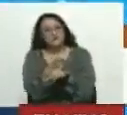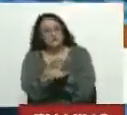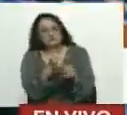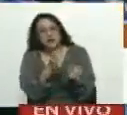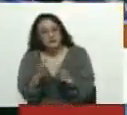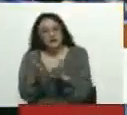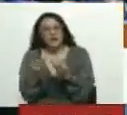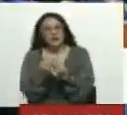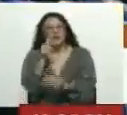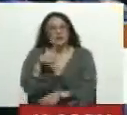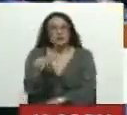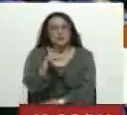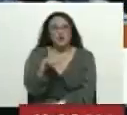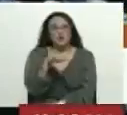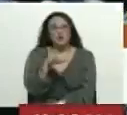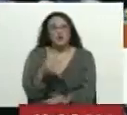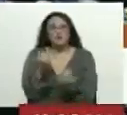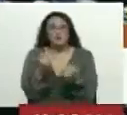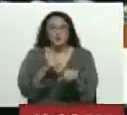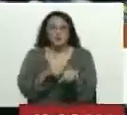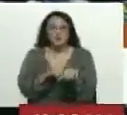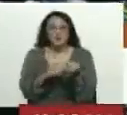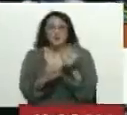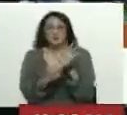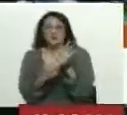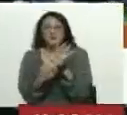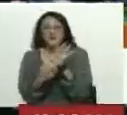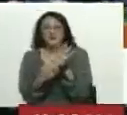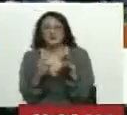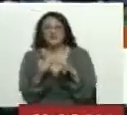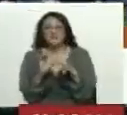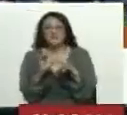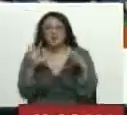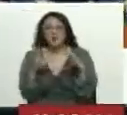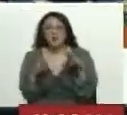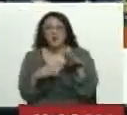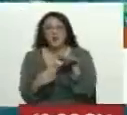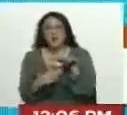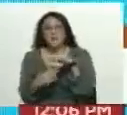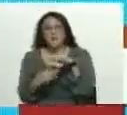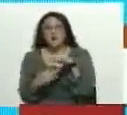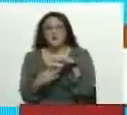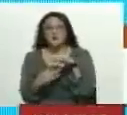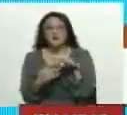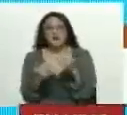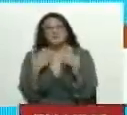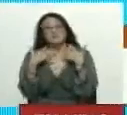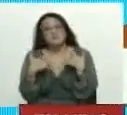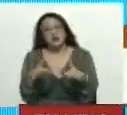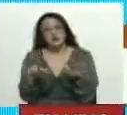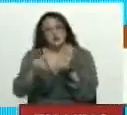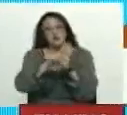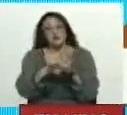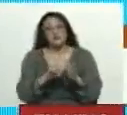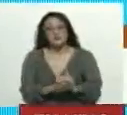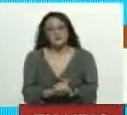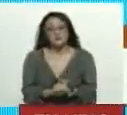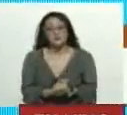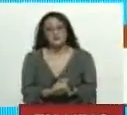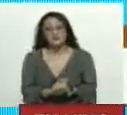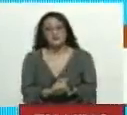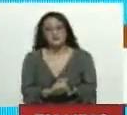planifican desde el pueblo en el momento en que se representa se desconecta de la base pierde legitimidad y